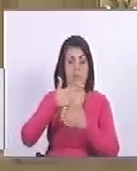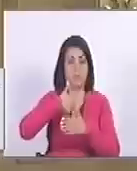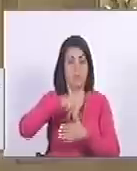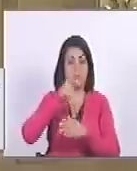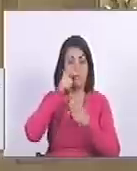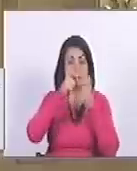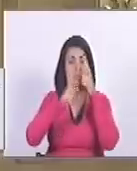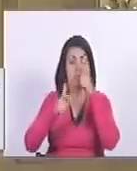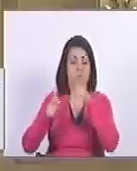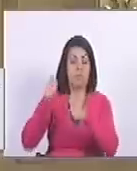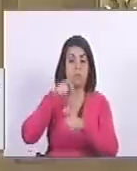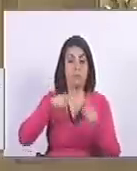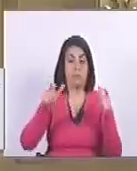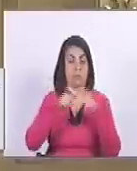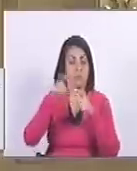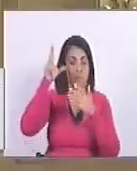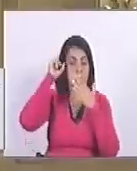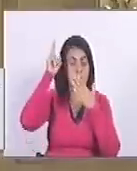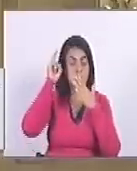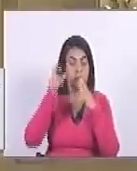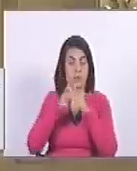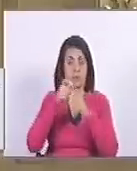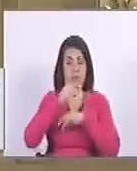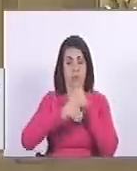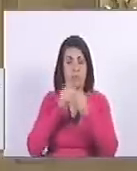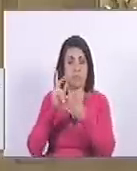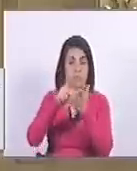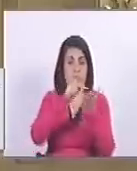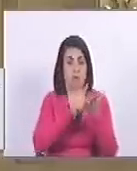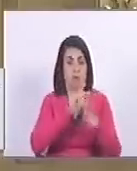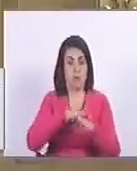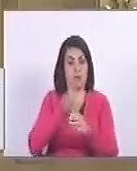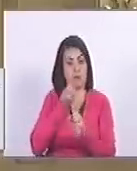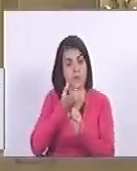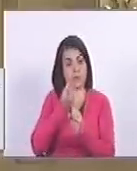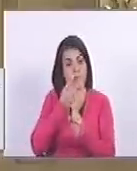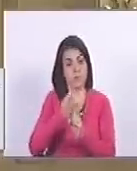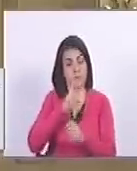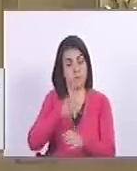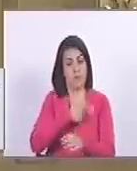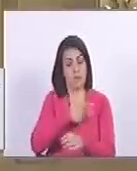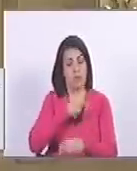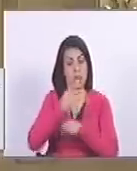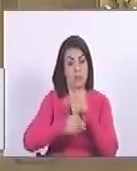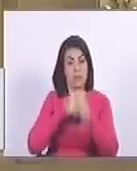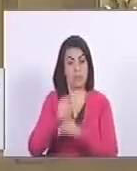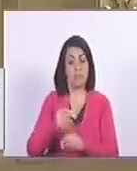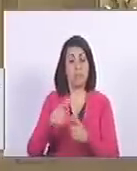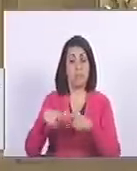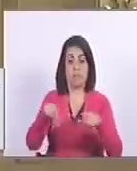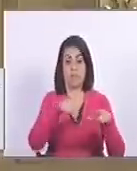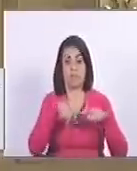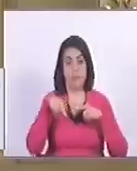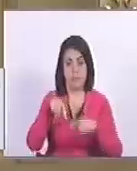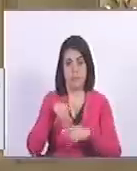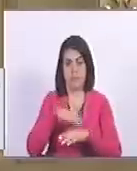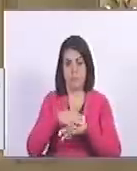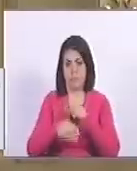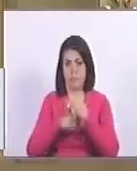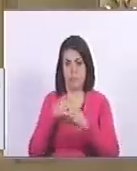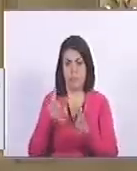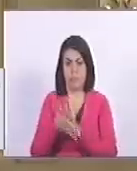nuestros pueblos indígenas se reunían en un grupo para contar relatos poéticos de los mitos y para cantar a la cosecha, al trabajo y a la